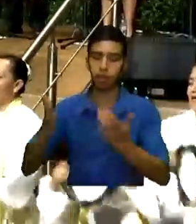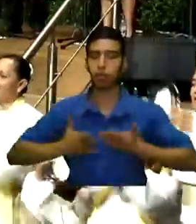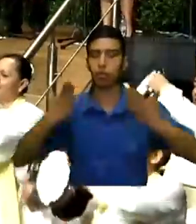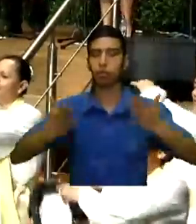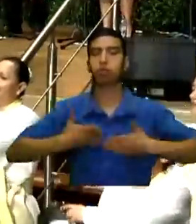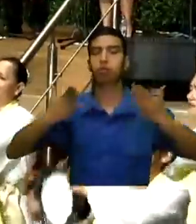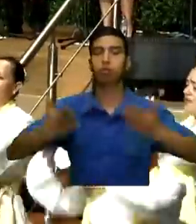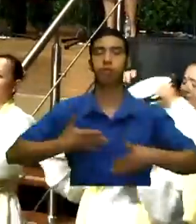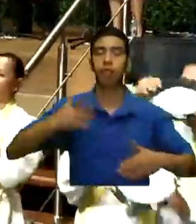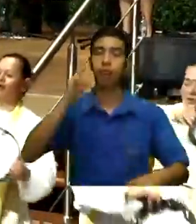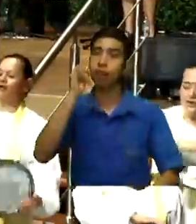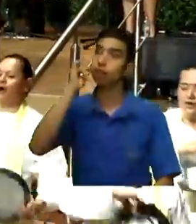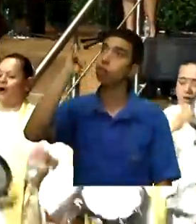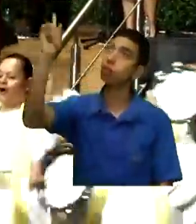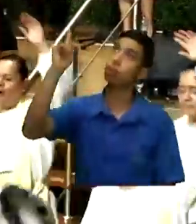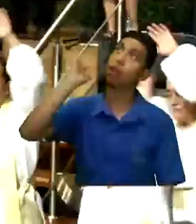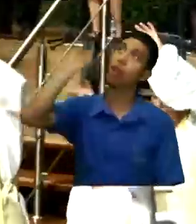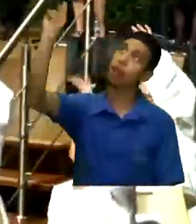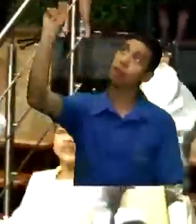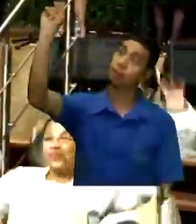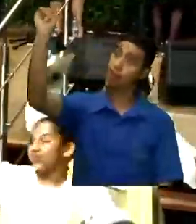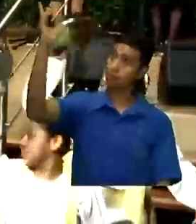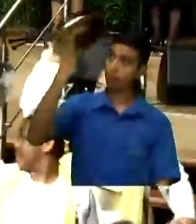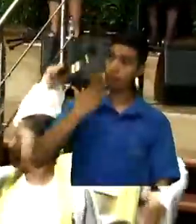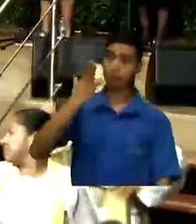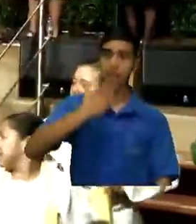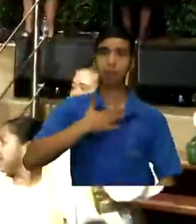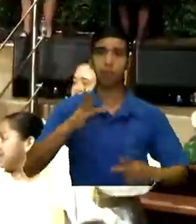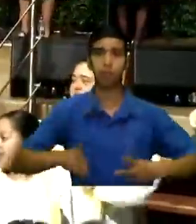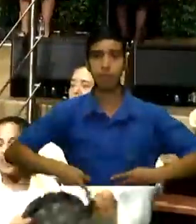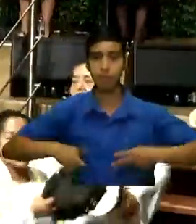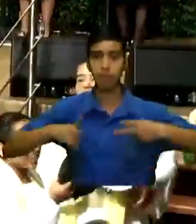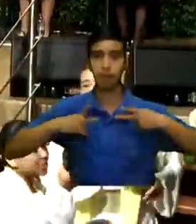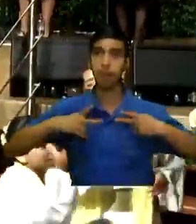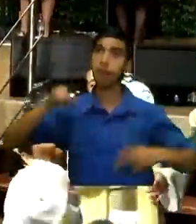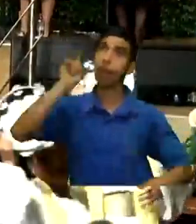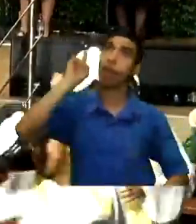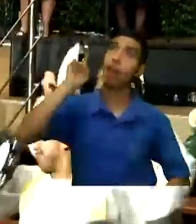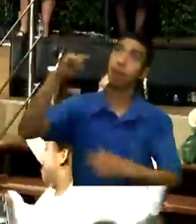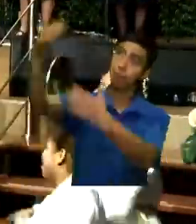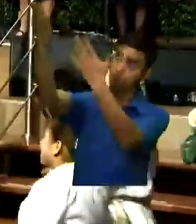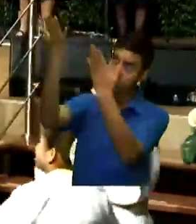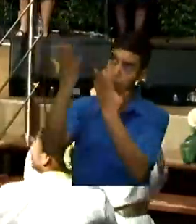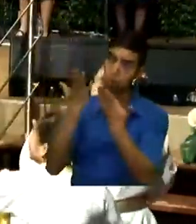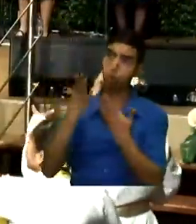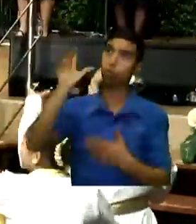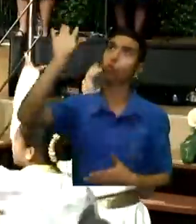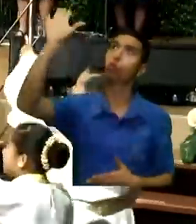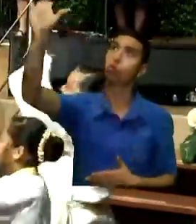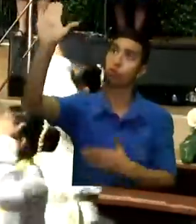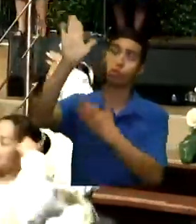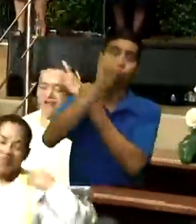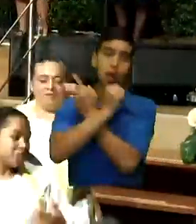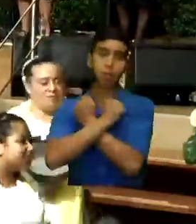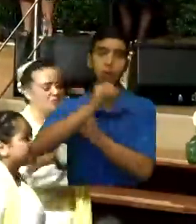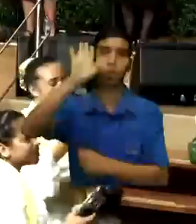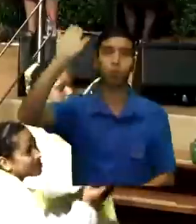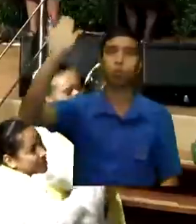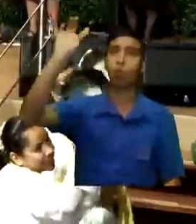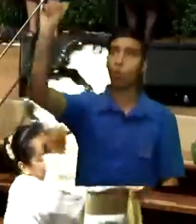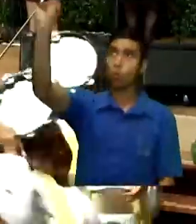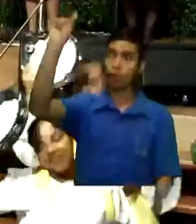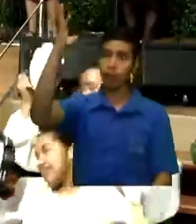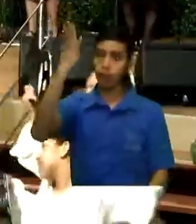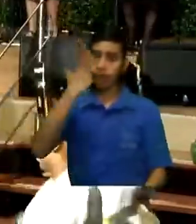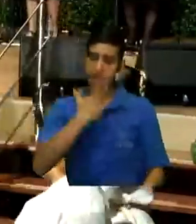de su gracia me rodeó. Él me rodeó de su amor, su gracia puso en